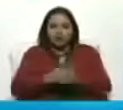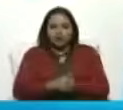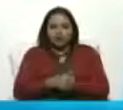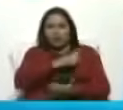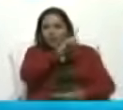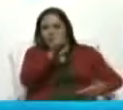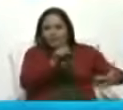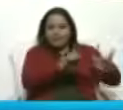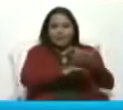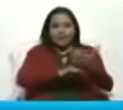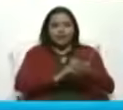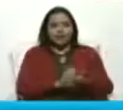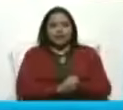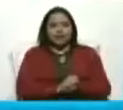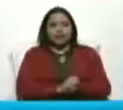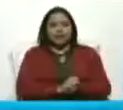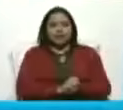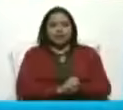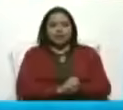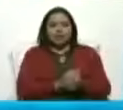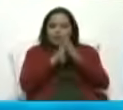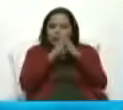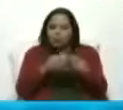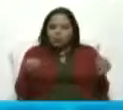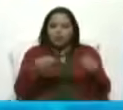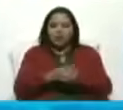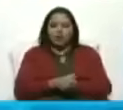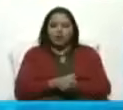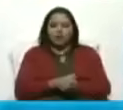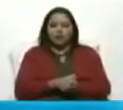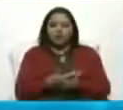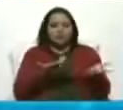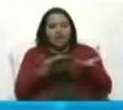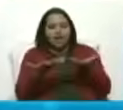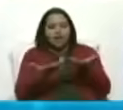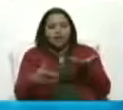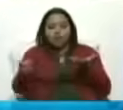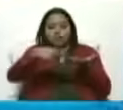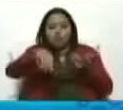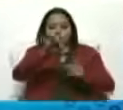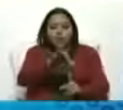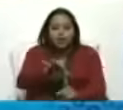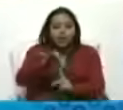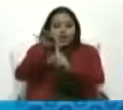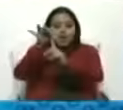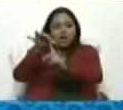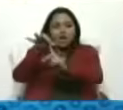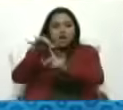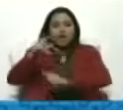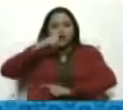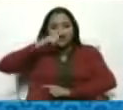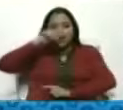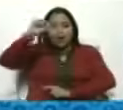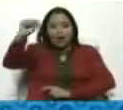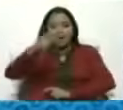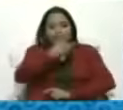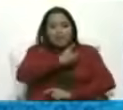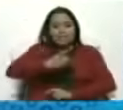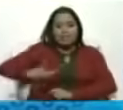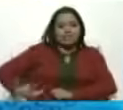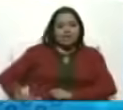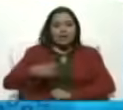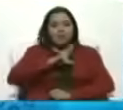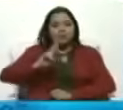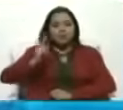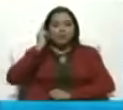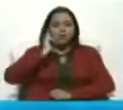absoluta y total, es que elijan a Nicolás Maduro Moros, presidente de